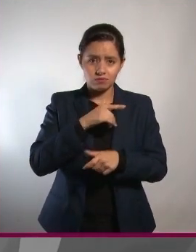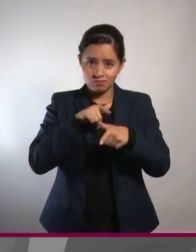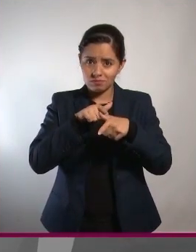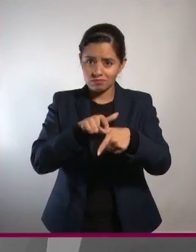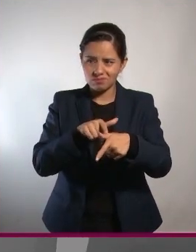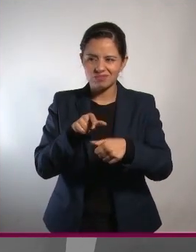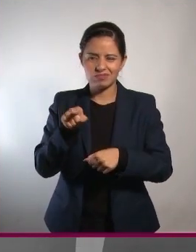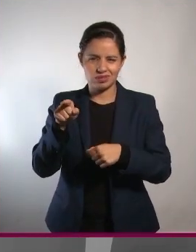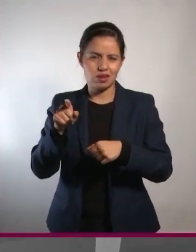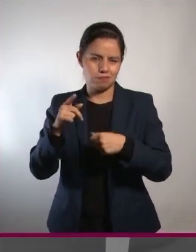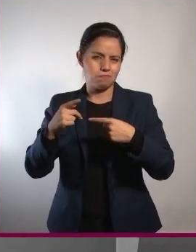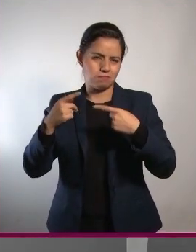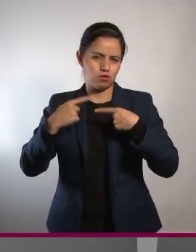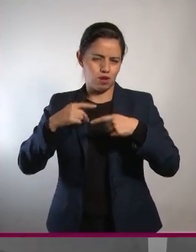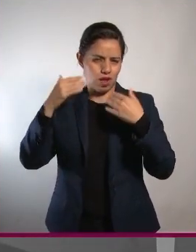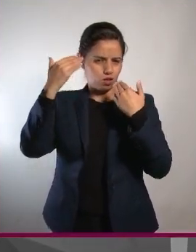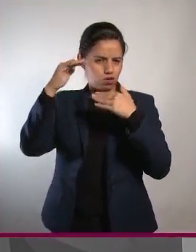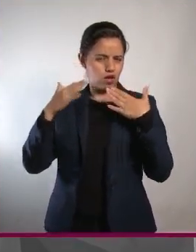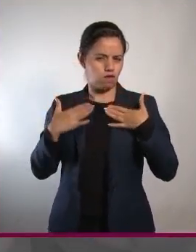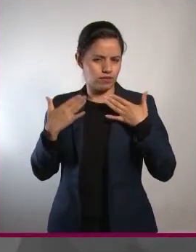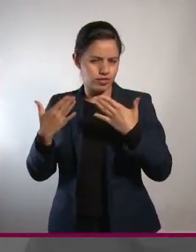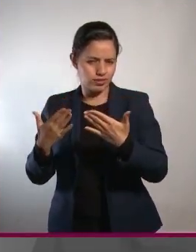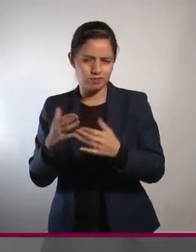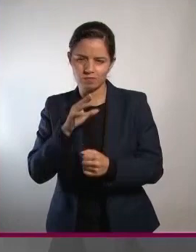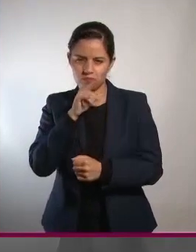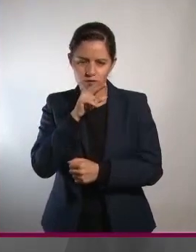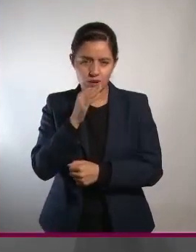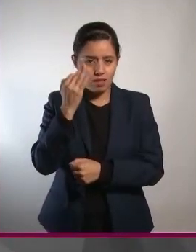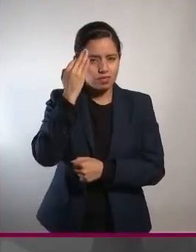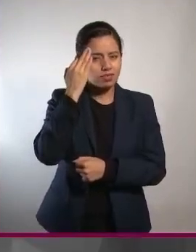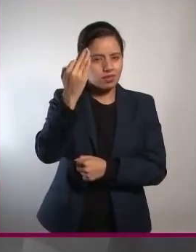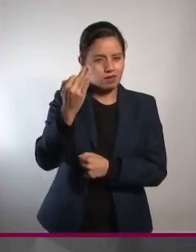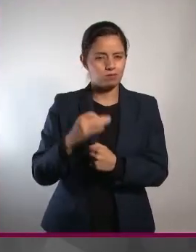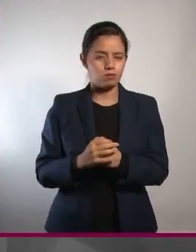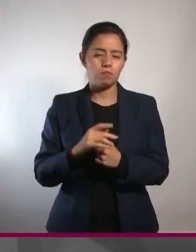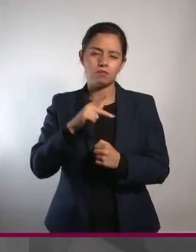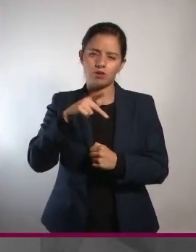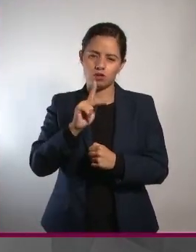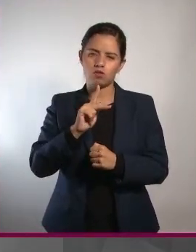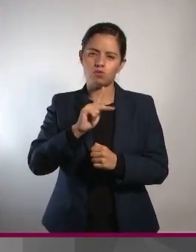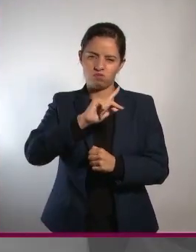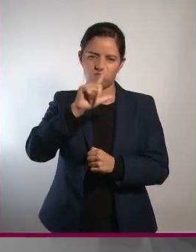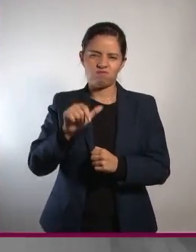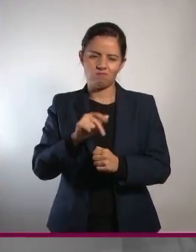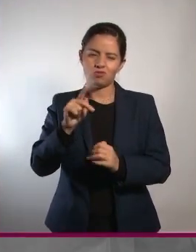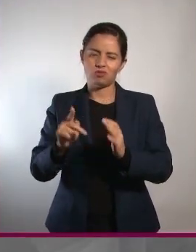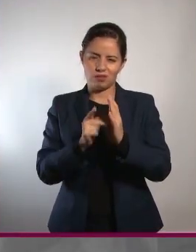te preocupes, puede llevar un tiempo, pero la vida volverá a la normalidad en algún momento.